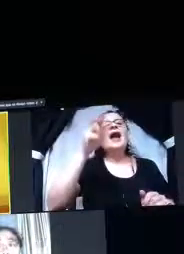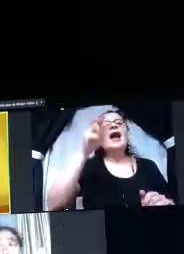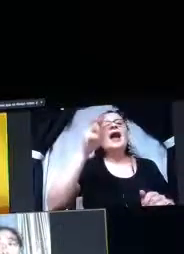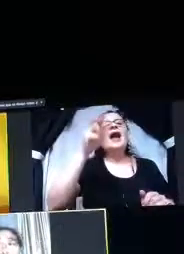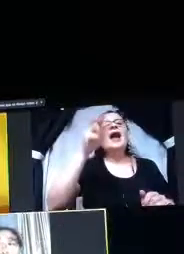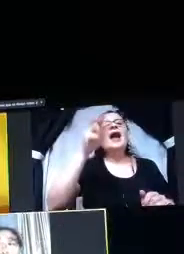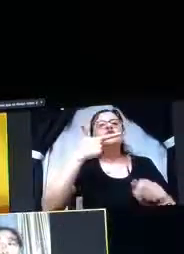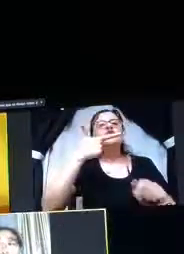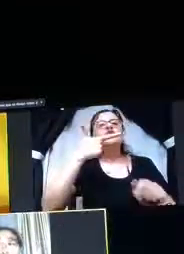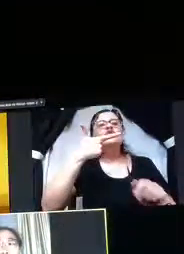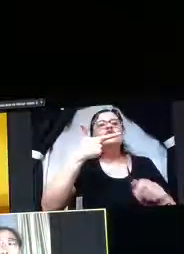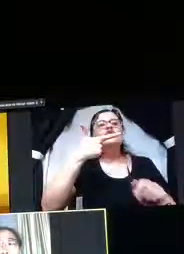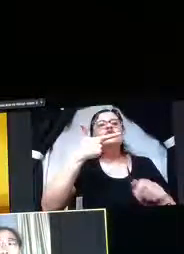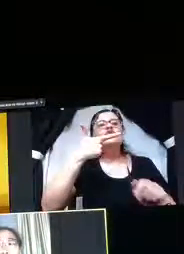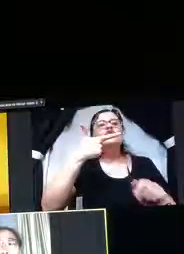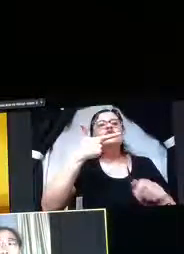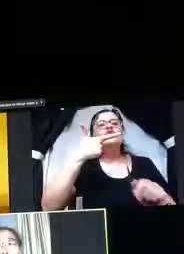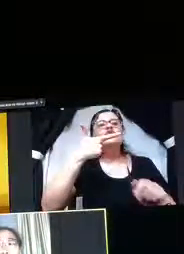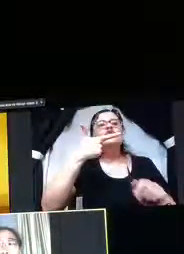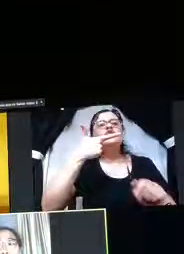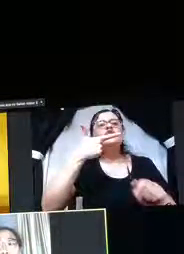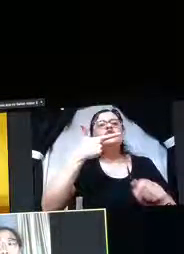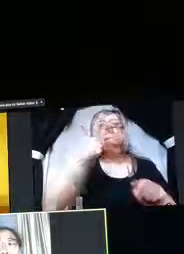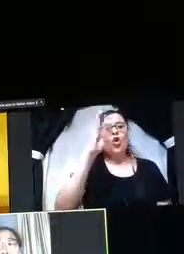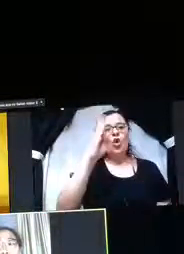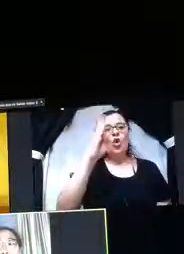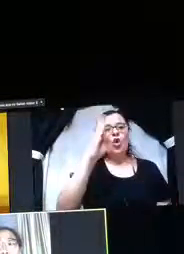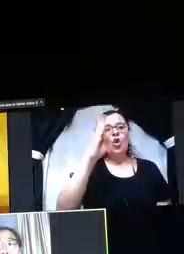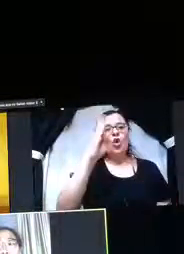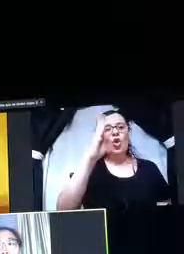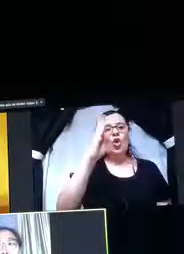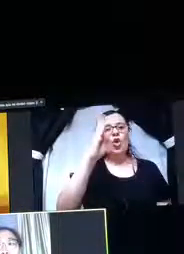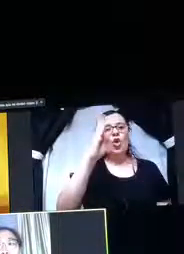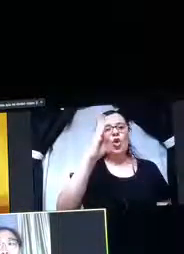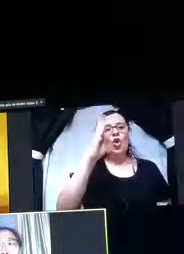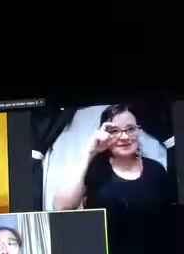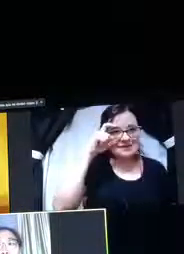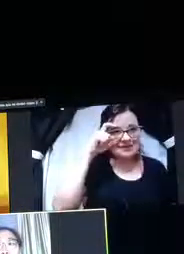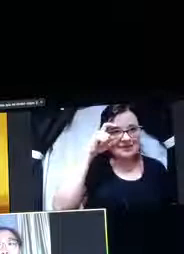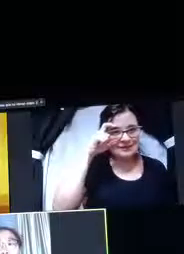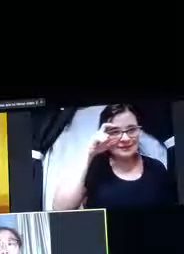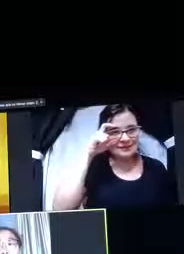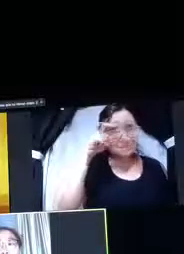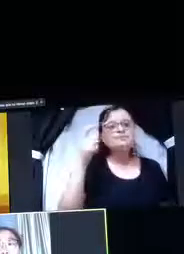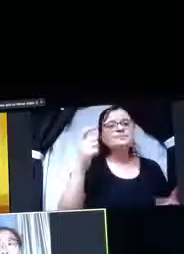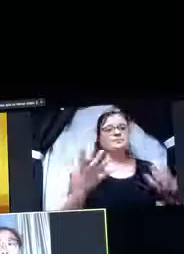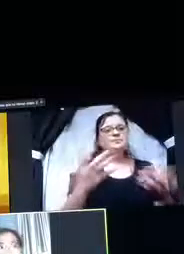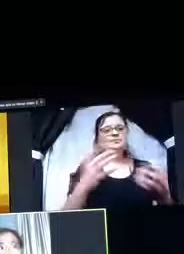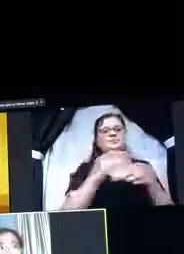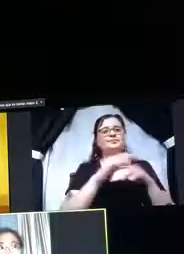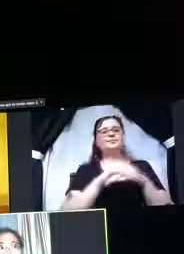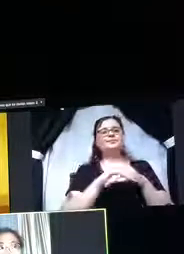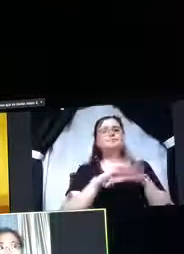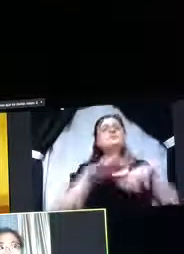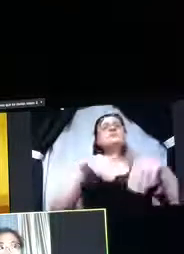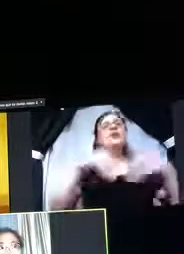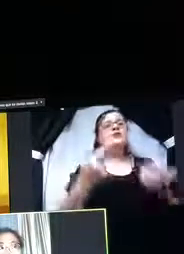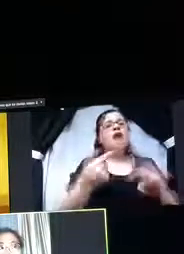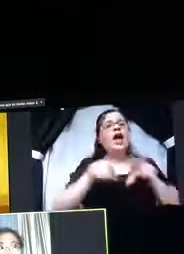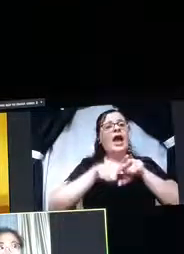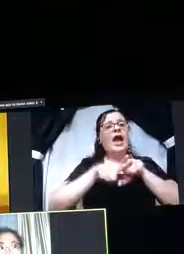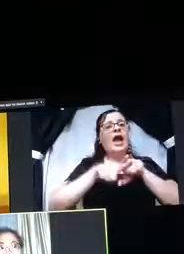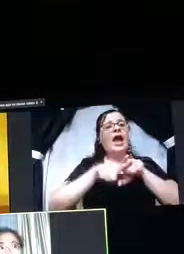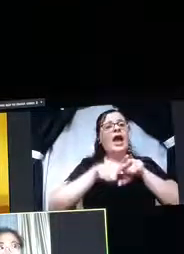Melo, Melo se imaginaba este circunstancial del lugar que sobre, como un objeto concreto, o sea, era